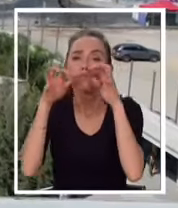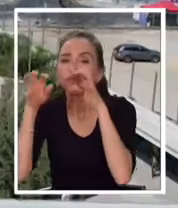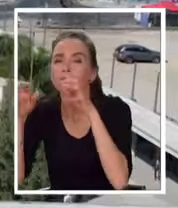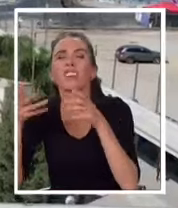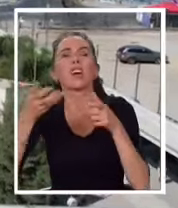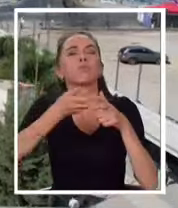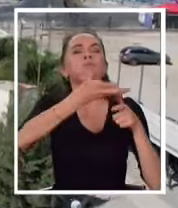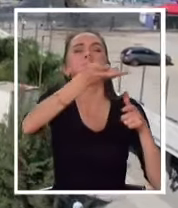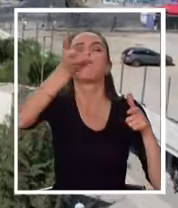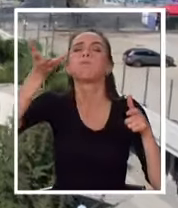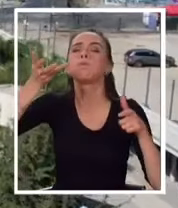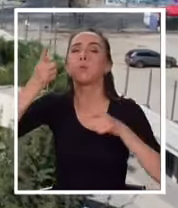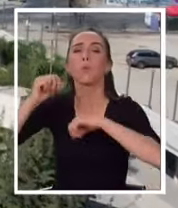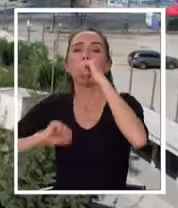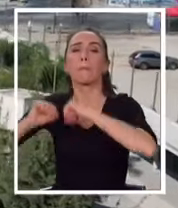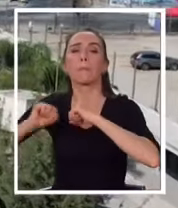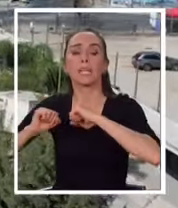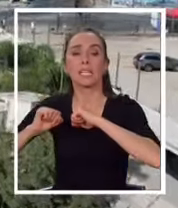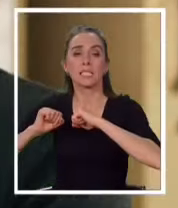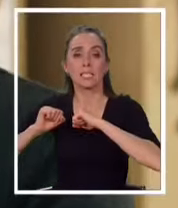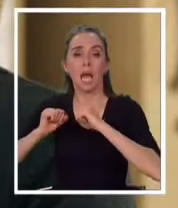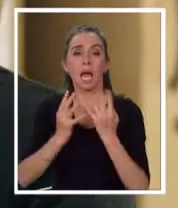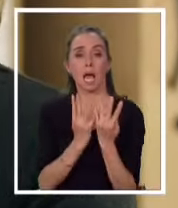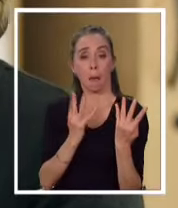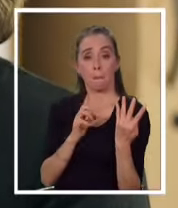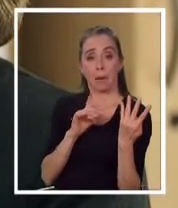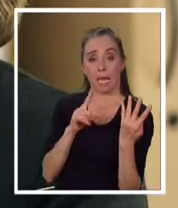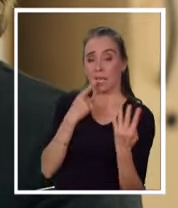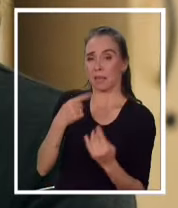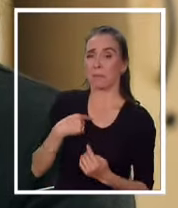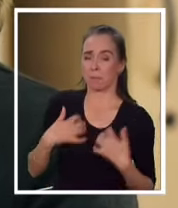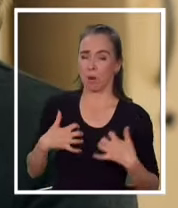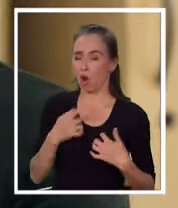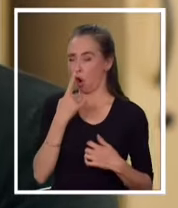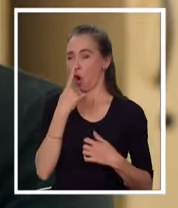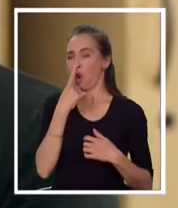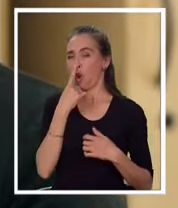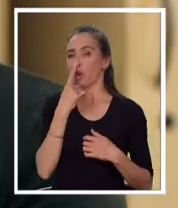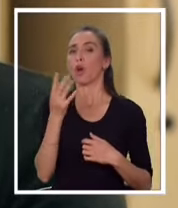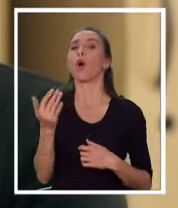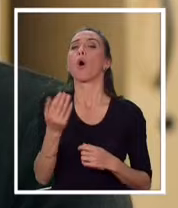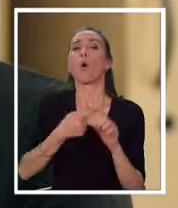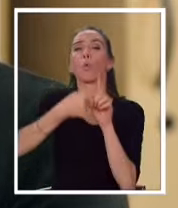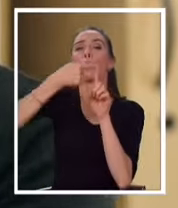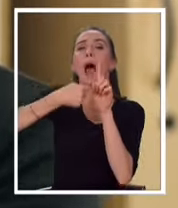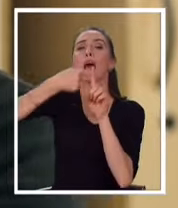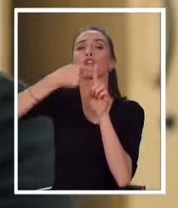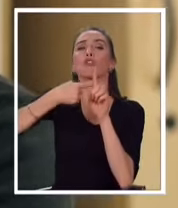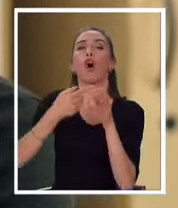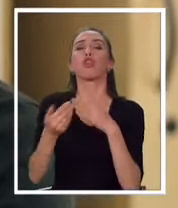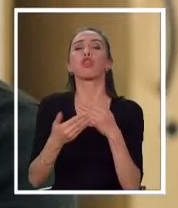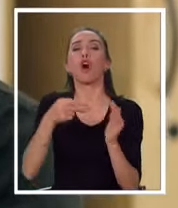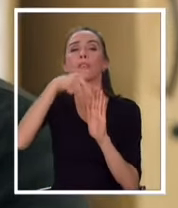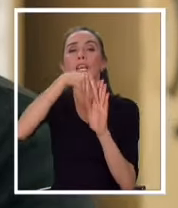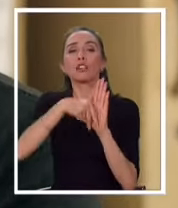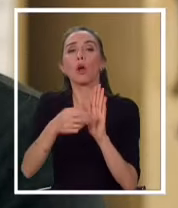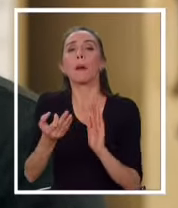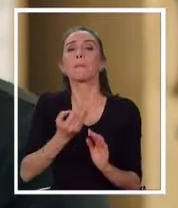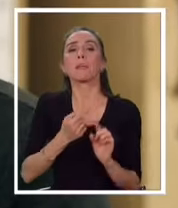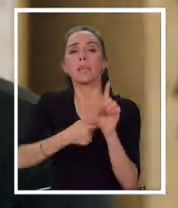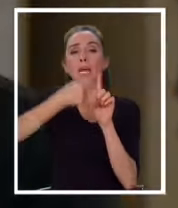emana una actividad económica. Yo puedo ir y decir, a mí me molesta este olor, pero ¿en cuánta medida? ¿Dónde hay una norma que me